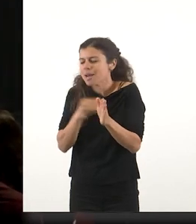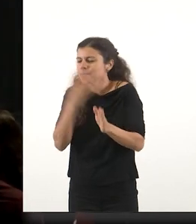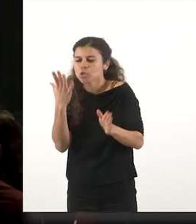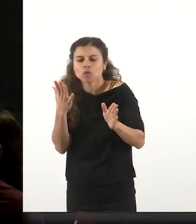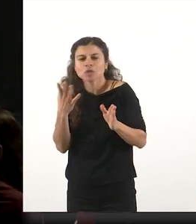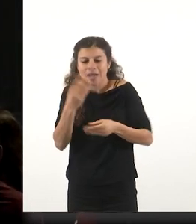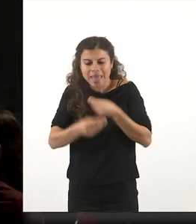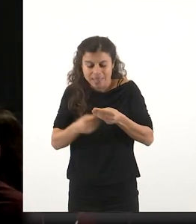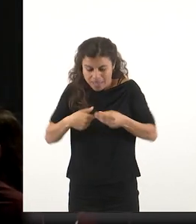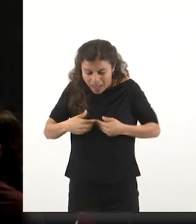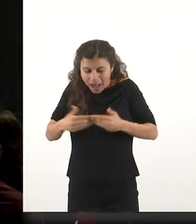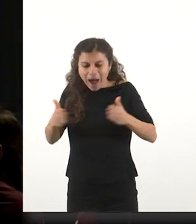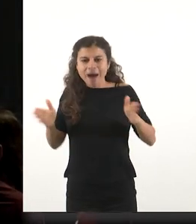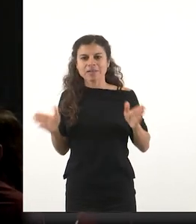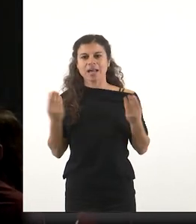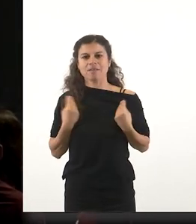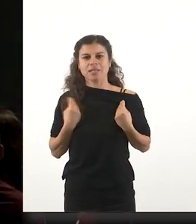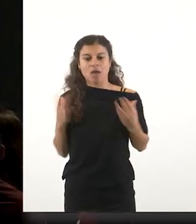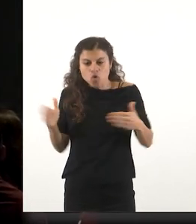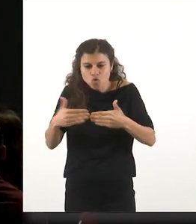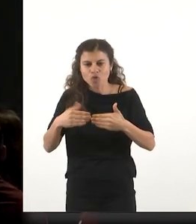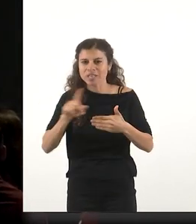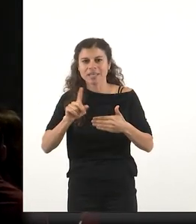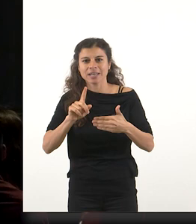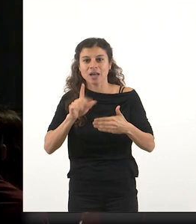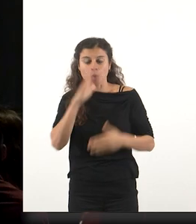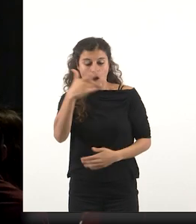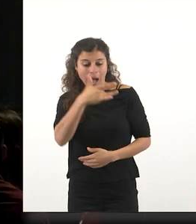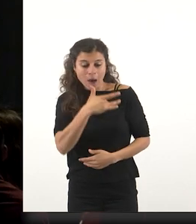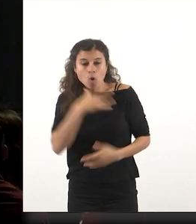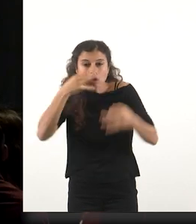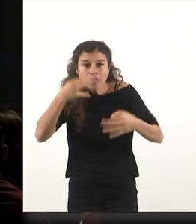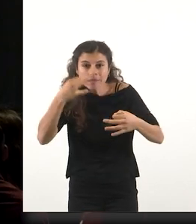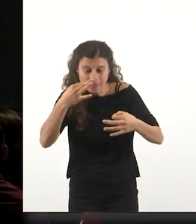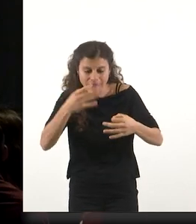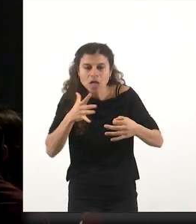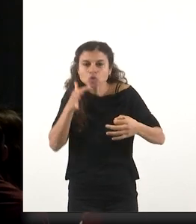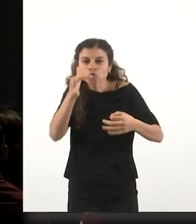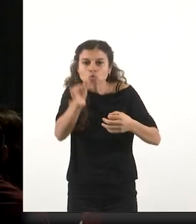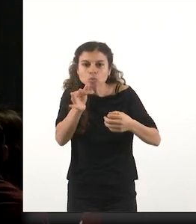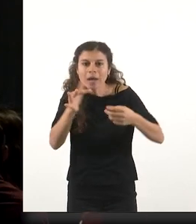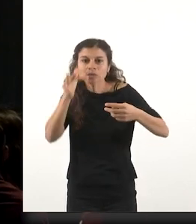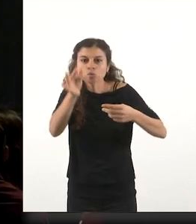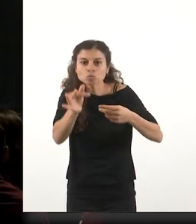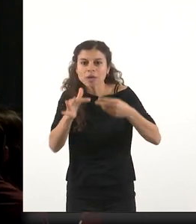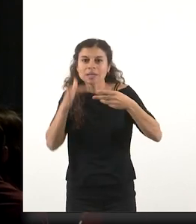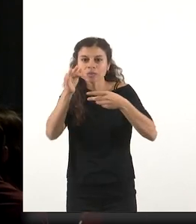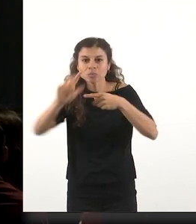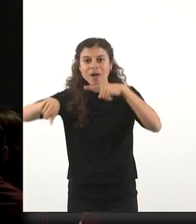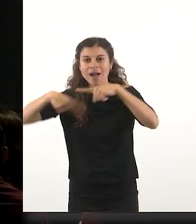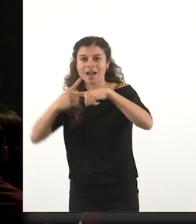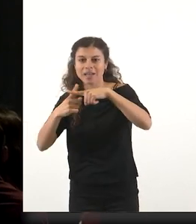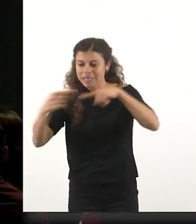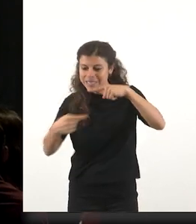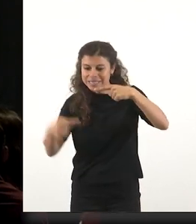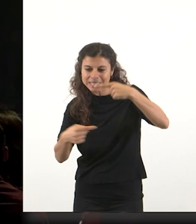me cierra. El amor de verdad te suma cosas a tu vida, no te resta. El amor de verdad no duele, coño, que nos han engañado, que nos han